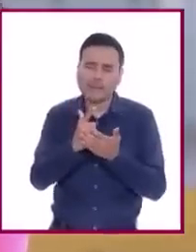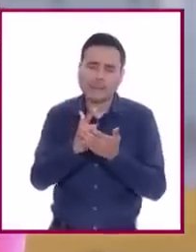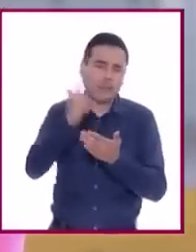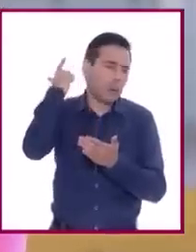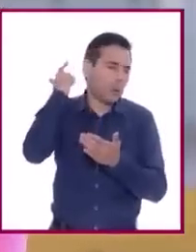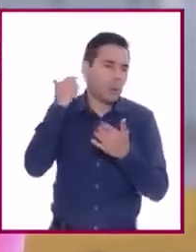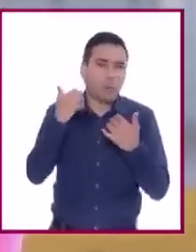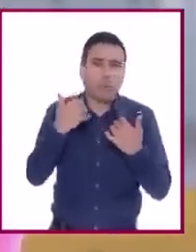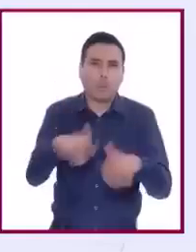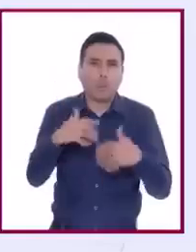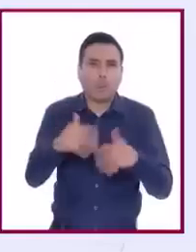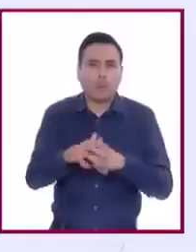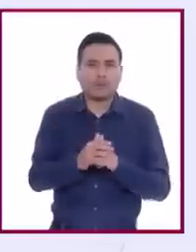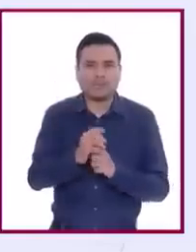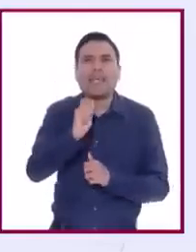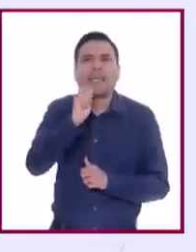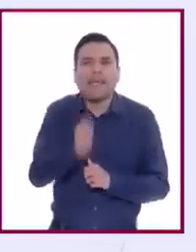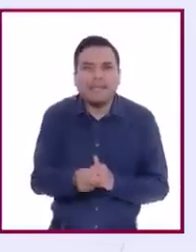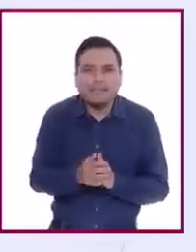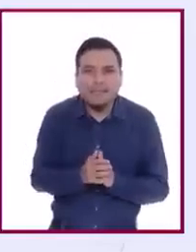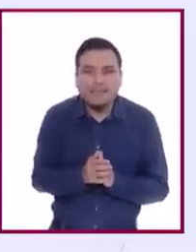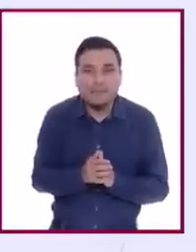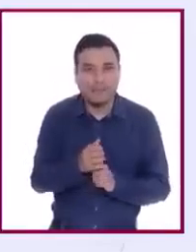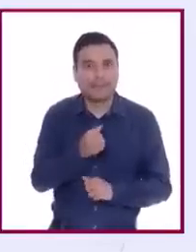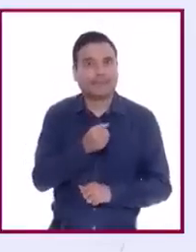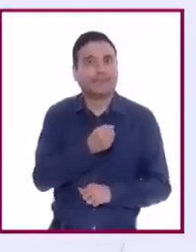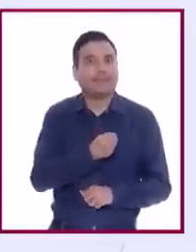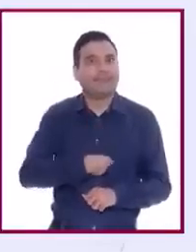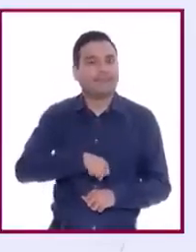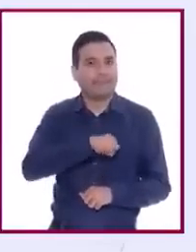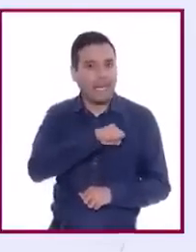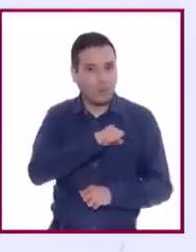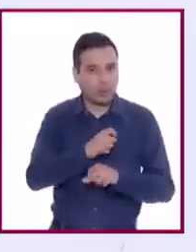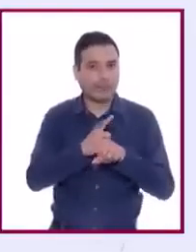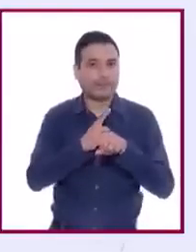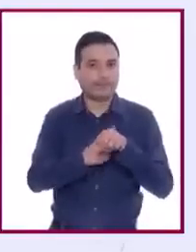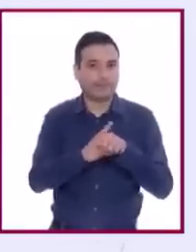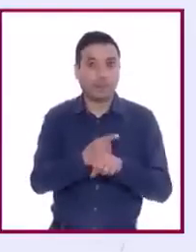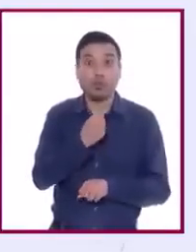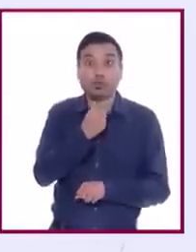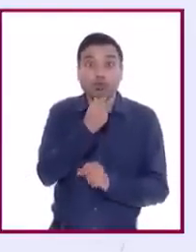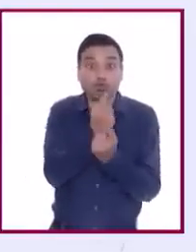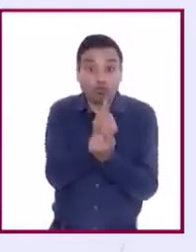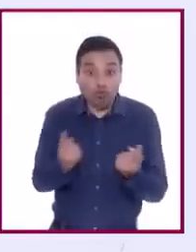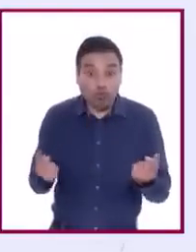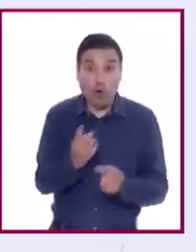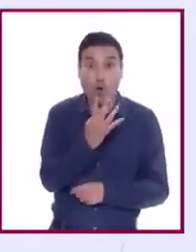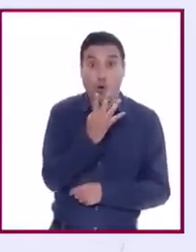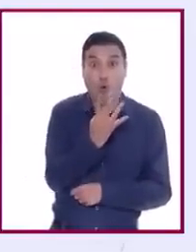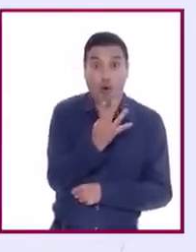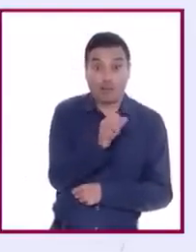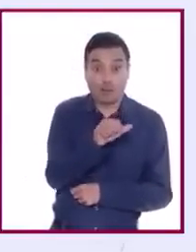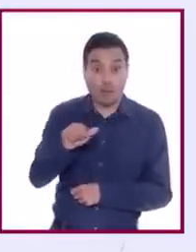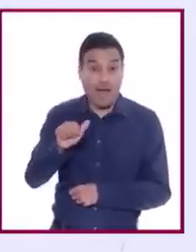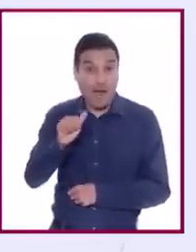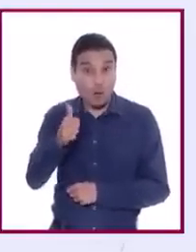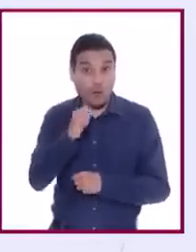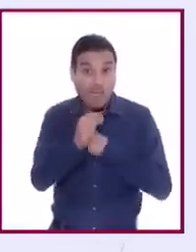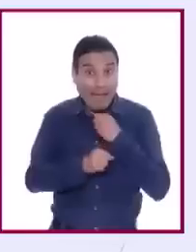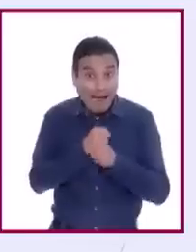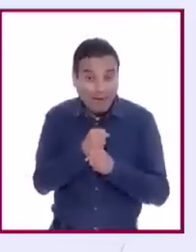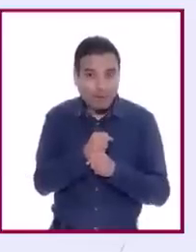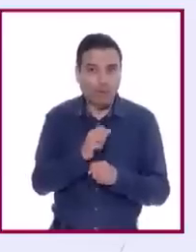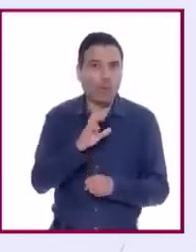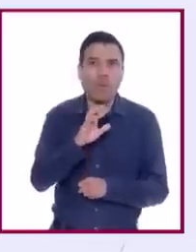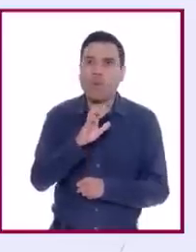la salud reporta que son los niños Entre cuatro y once años los que beben